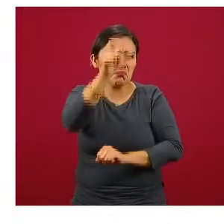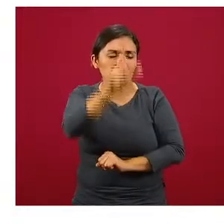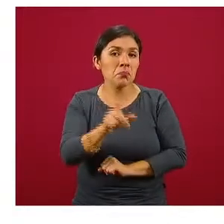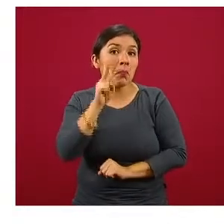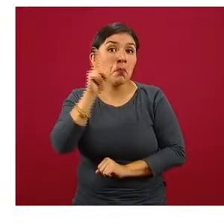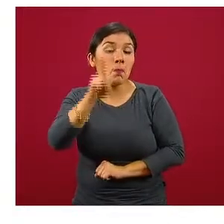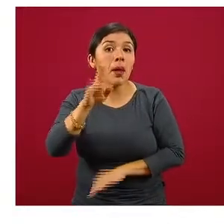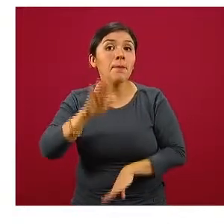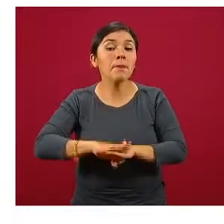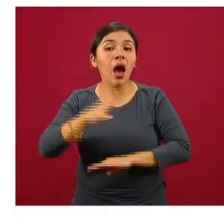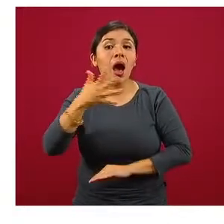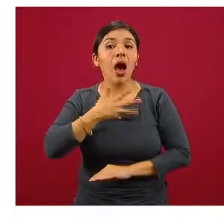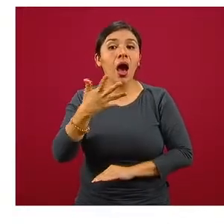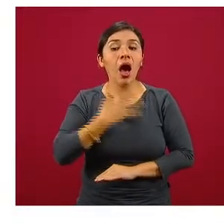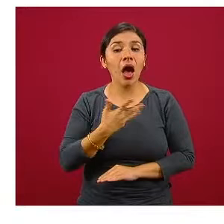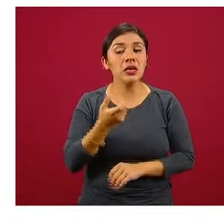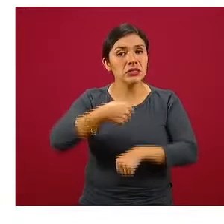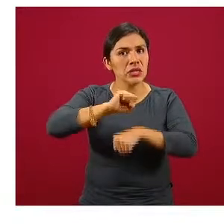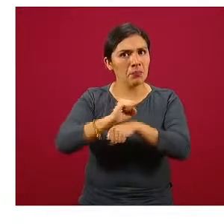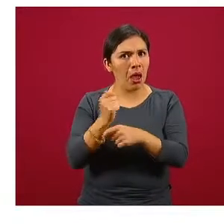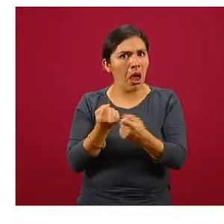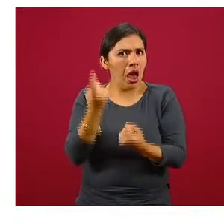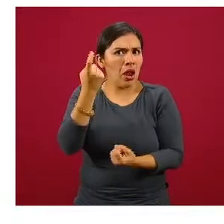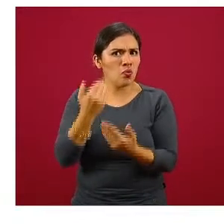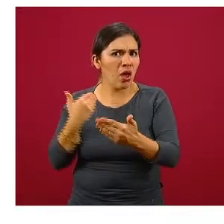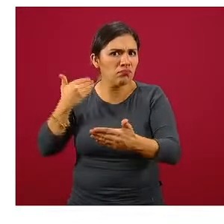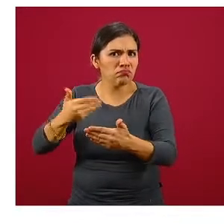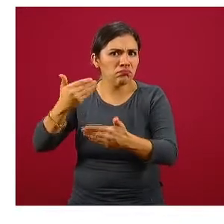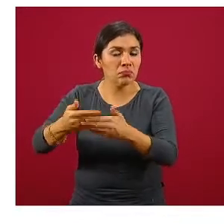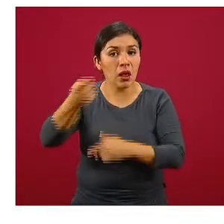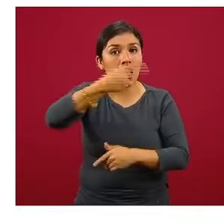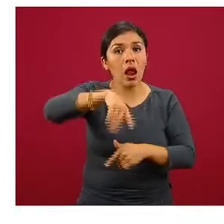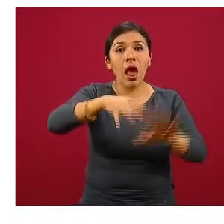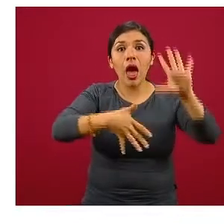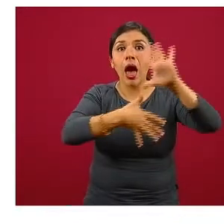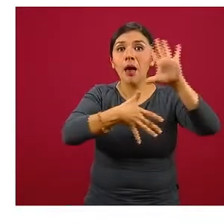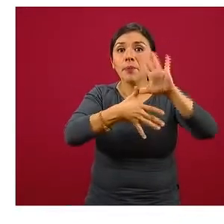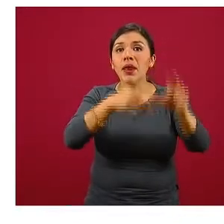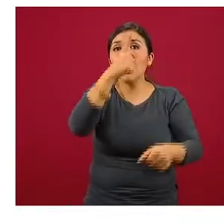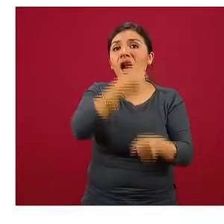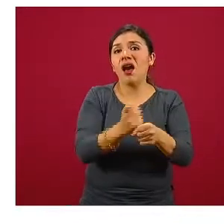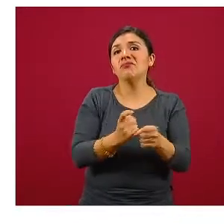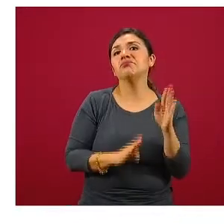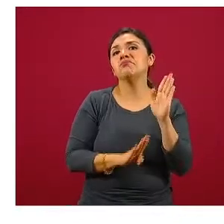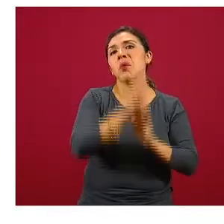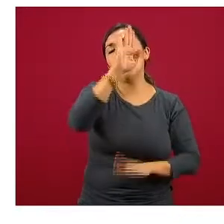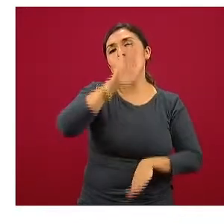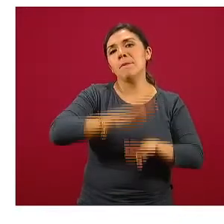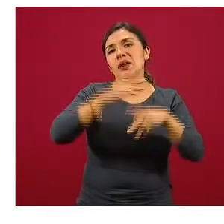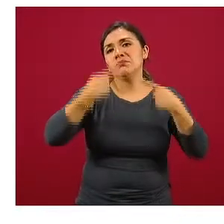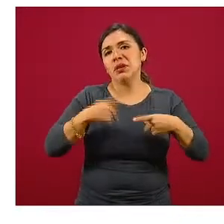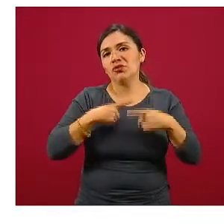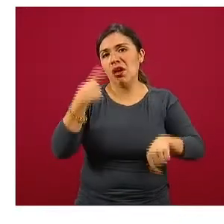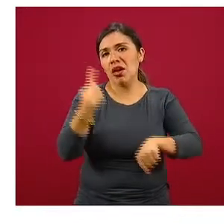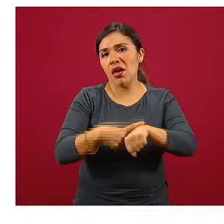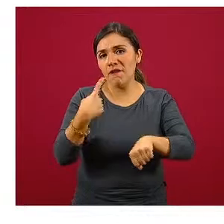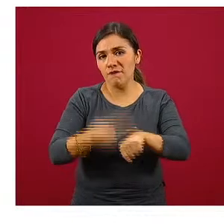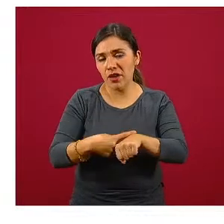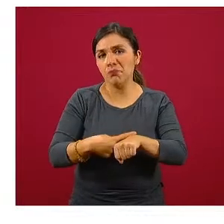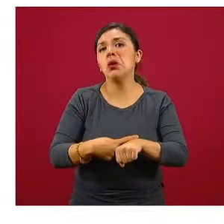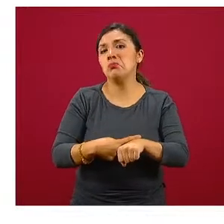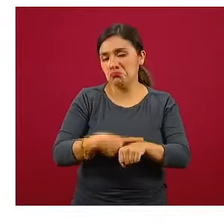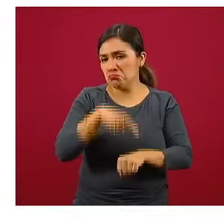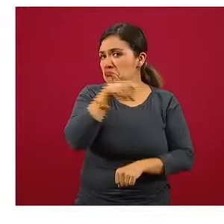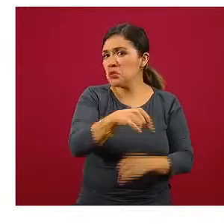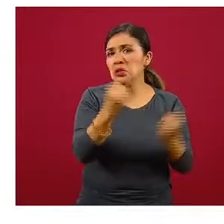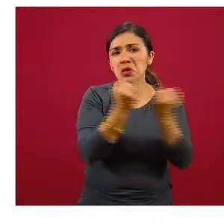destacando que pues ya tenemos algunas semanas con la región de las Américas concentrando la mayoría de los casos, aunque igual